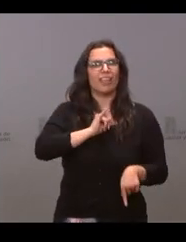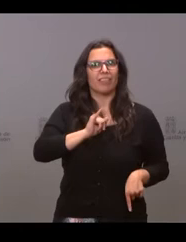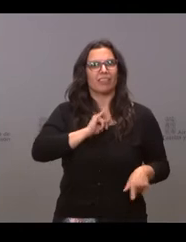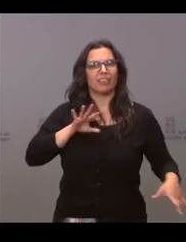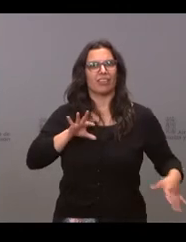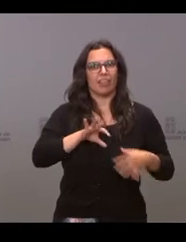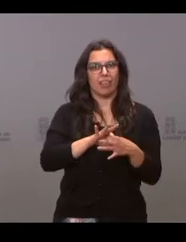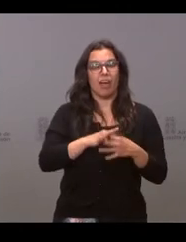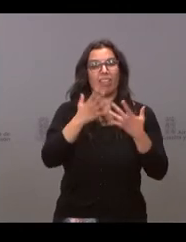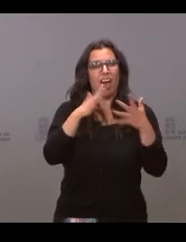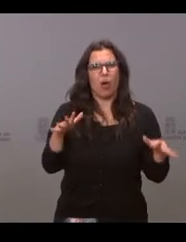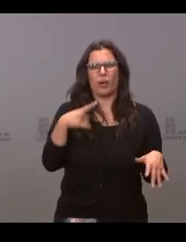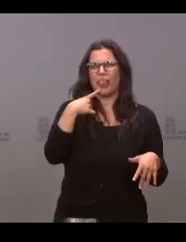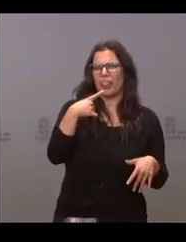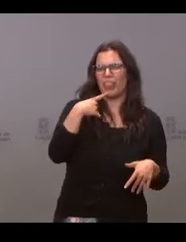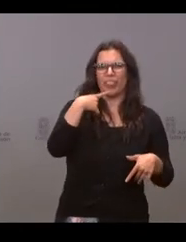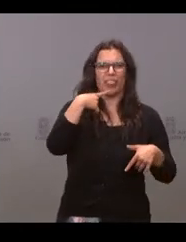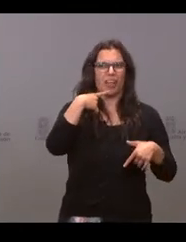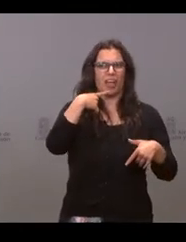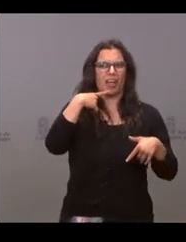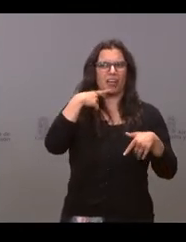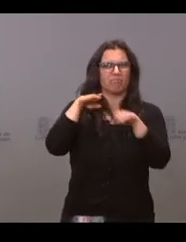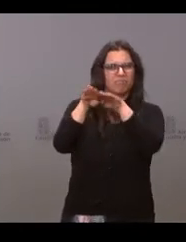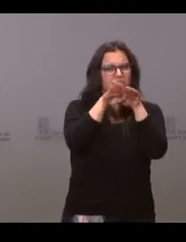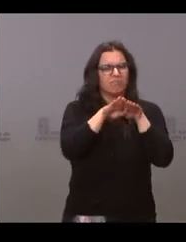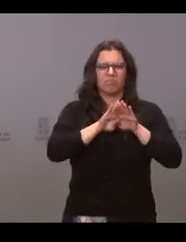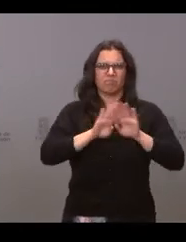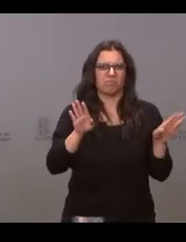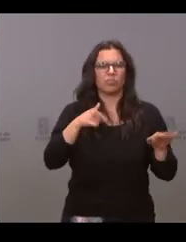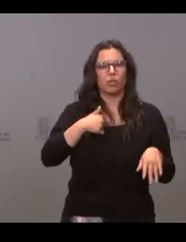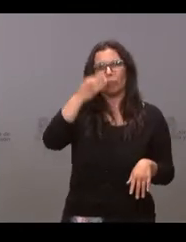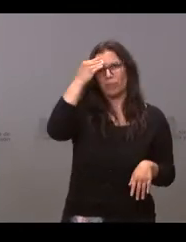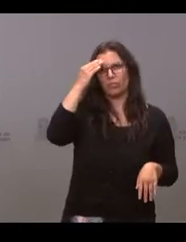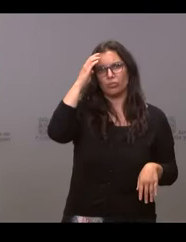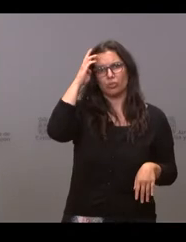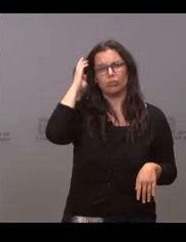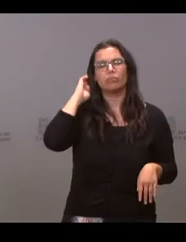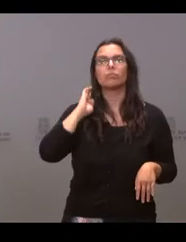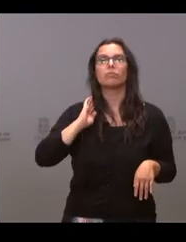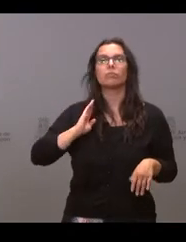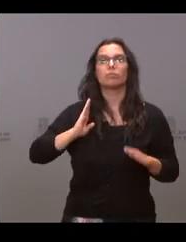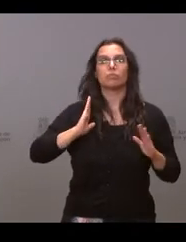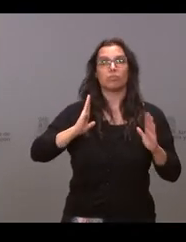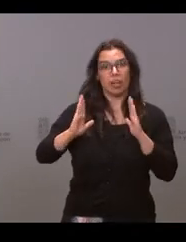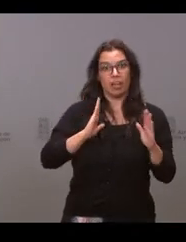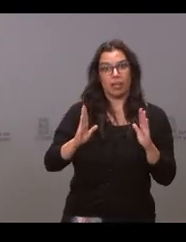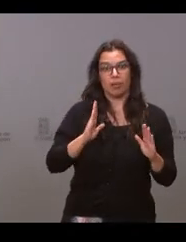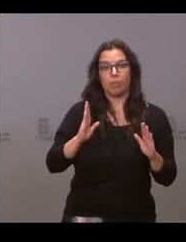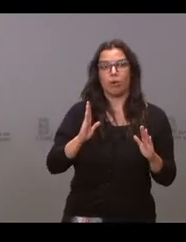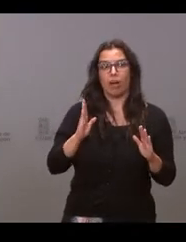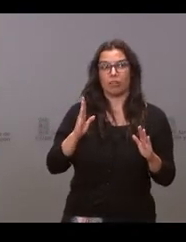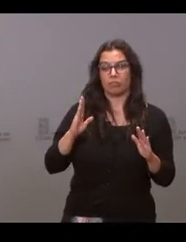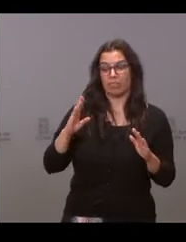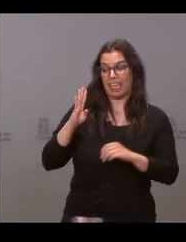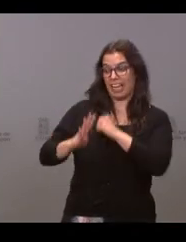pesar de todo lo que se diga creo que el periodo que llevamos ya no de legislatura